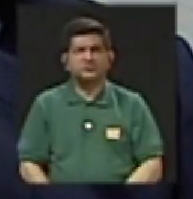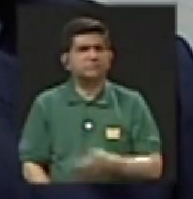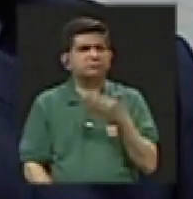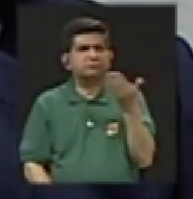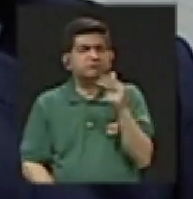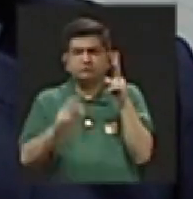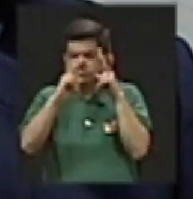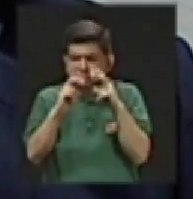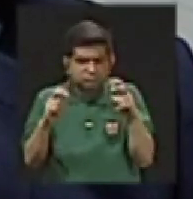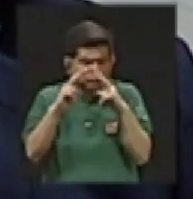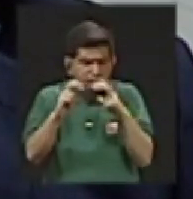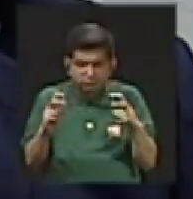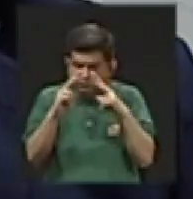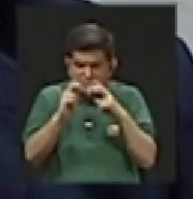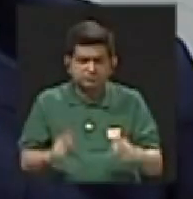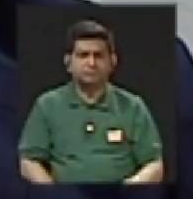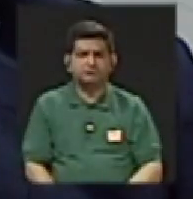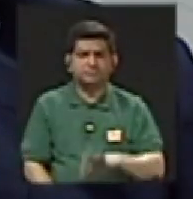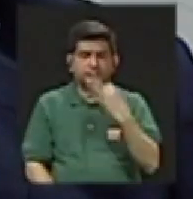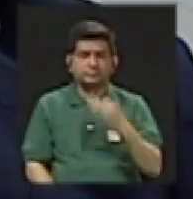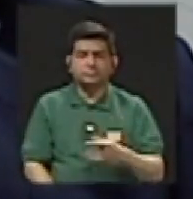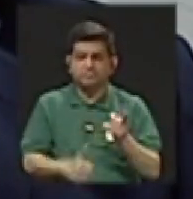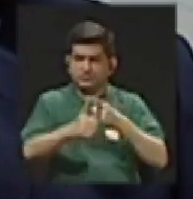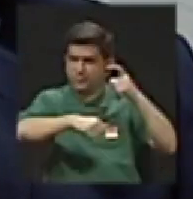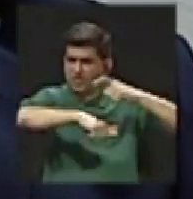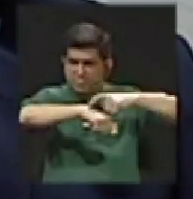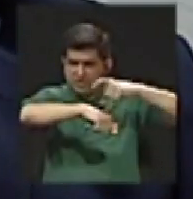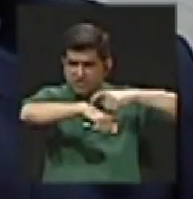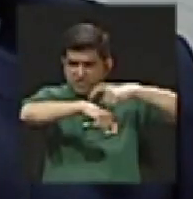en revisar de manera preliminar,